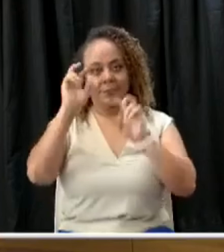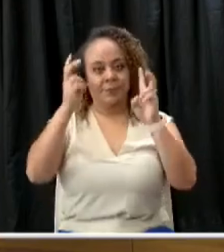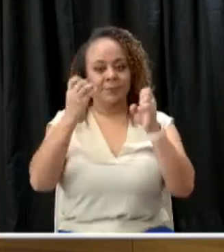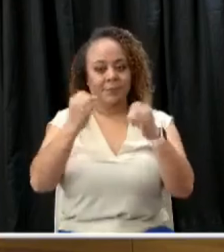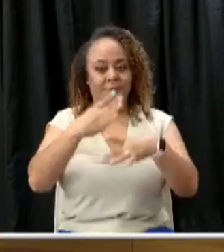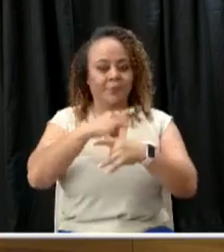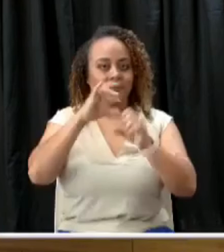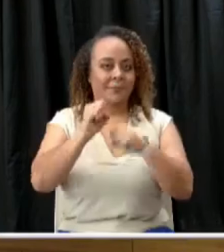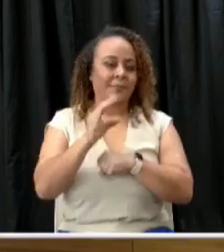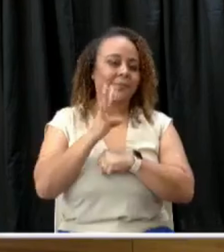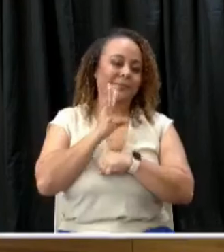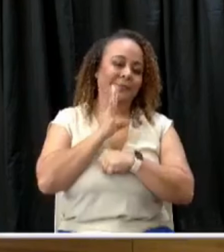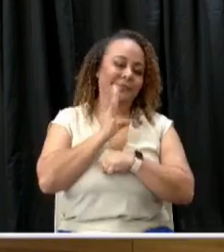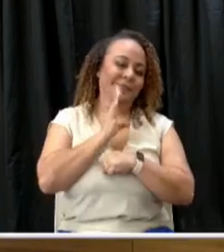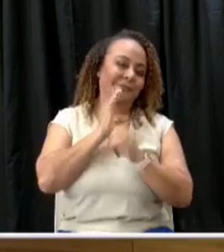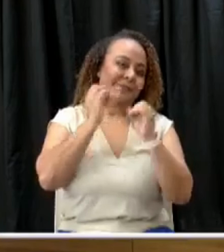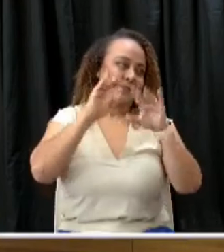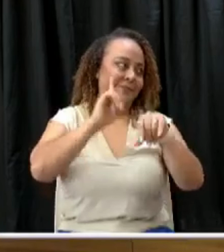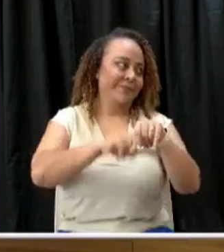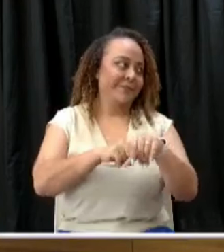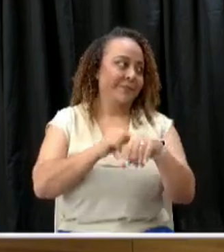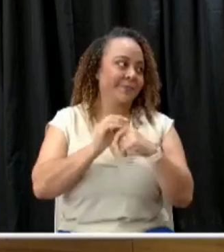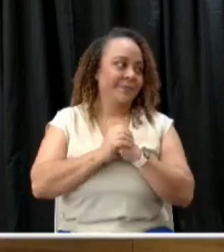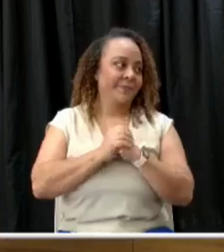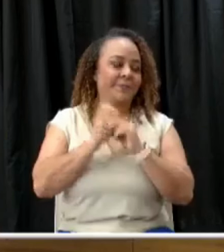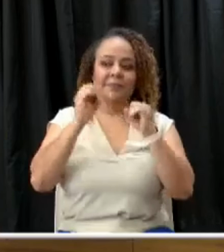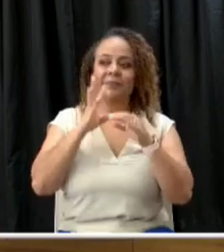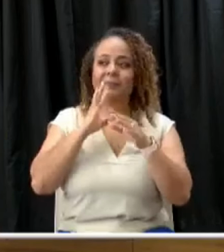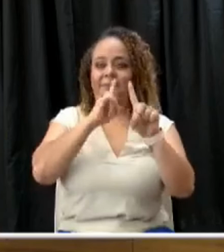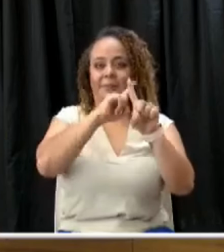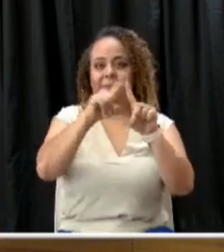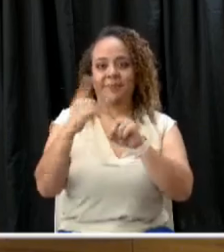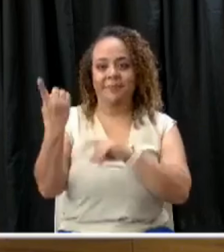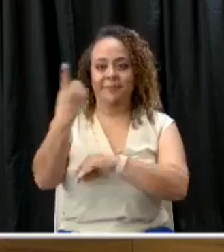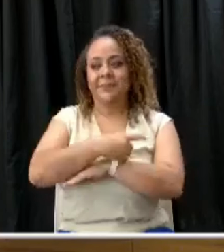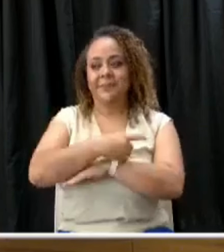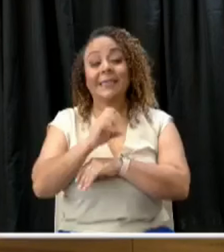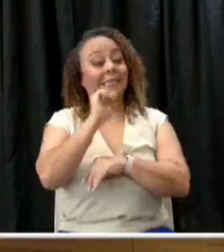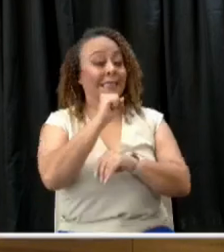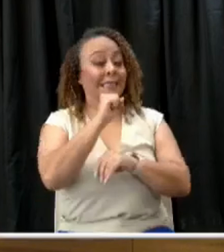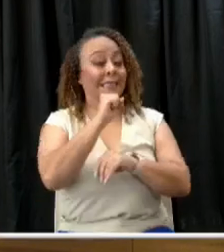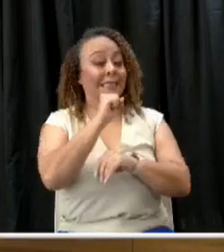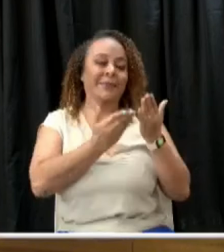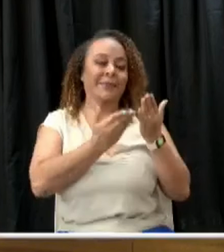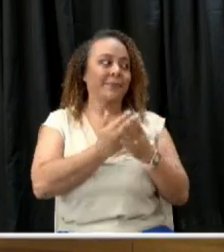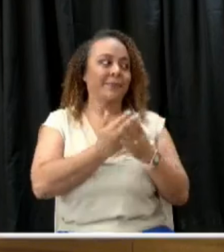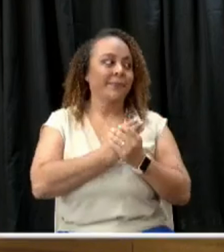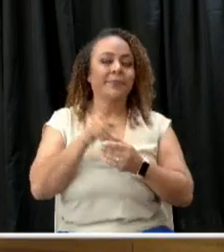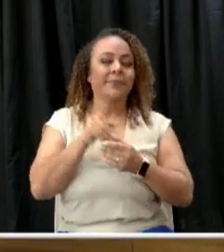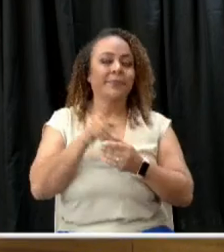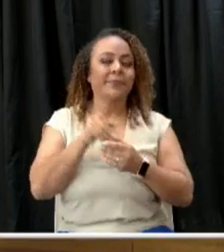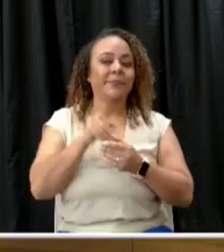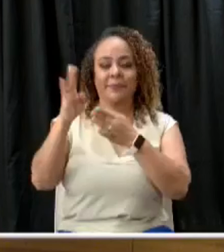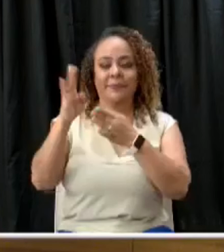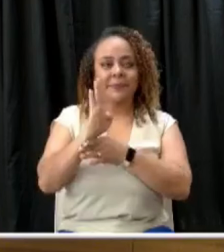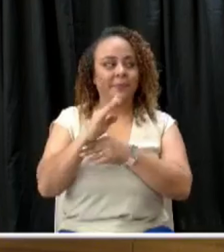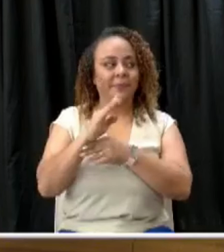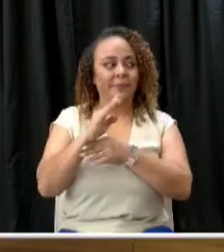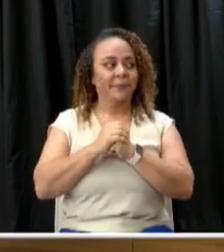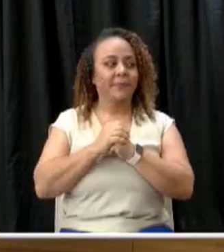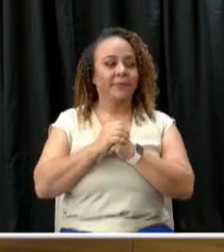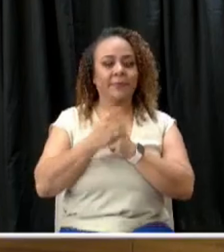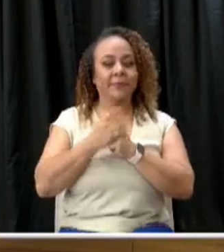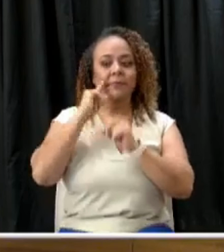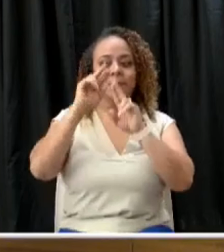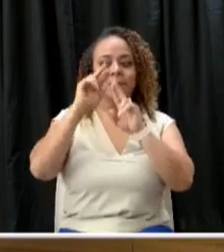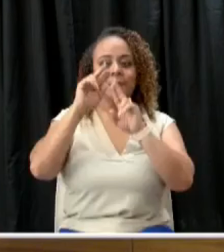que podríamos hablar, claro, muchísimo rato. Más, podríamos hablar varios días sobre esto. Posiblemente. Nos trajiste una diapositiva que ahora precisamente a través de las